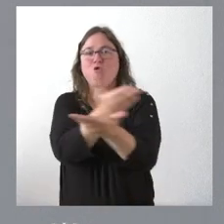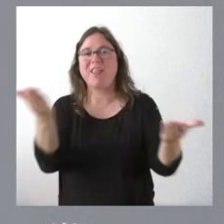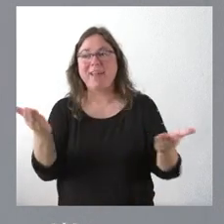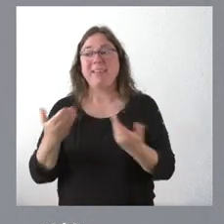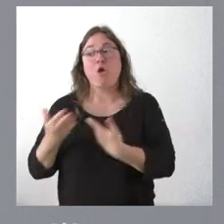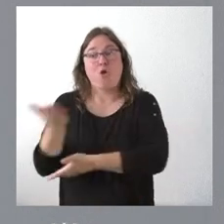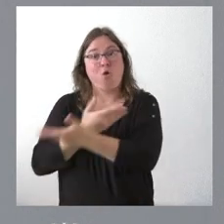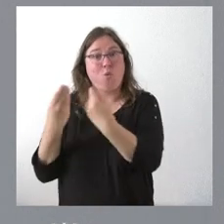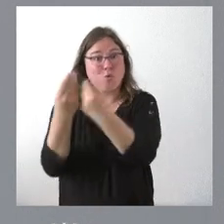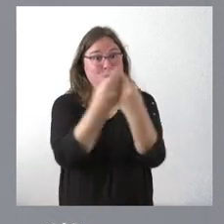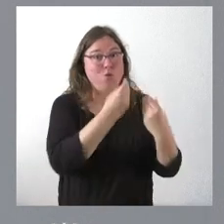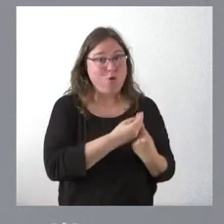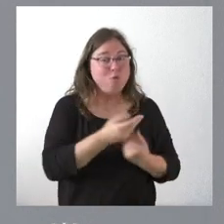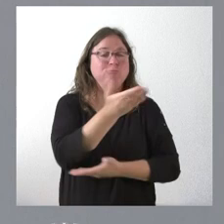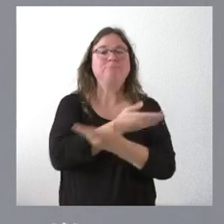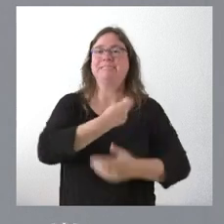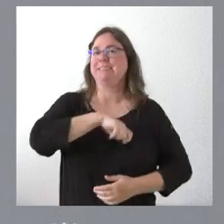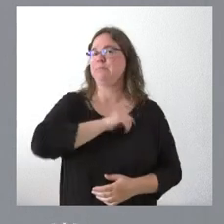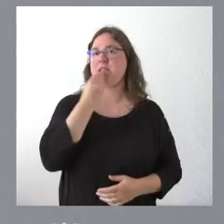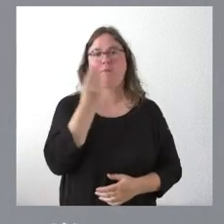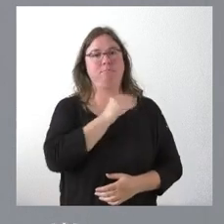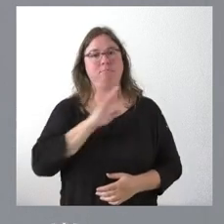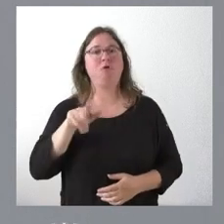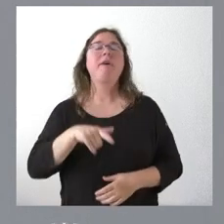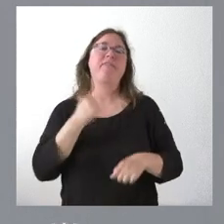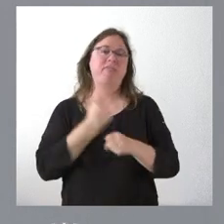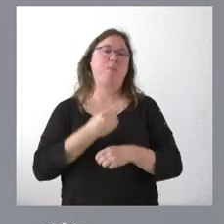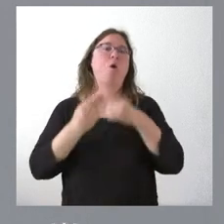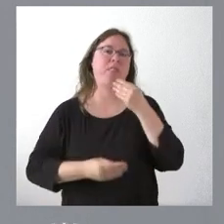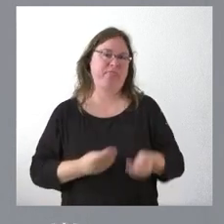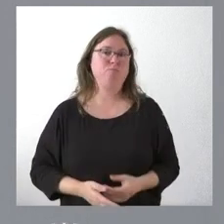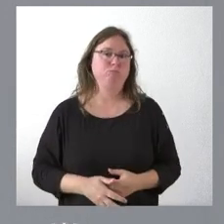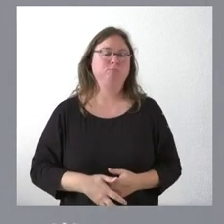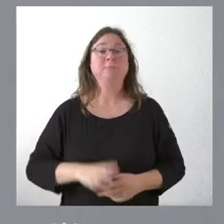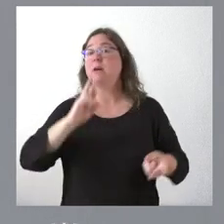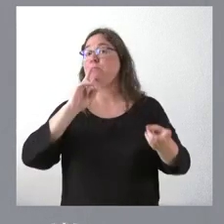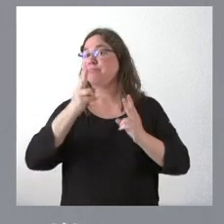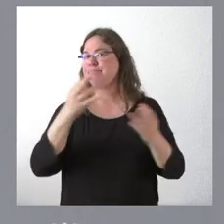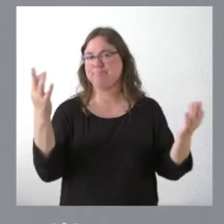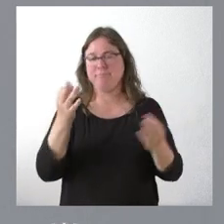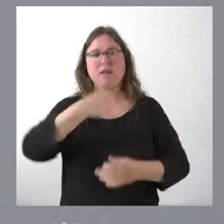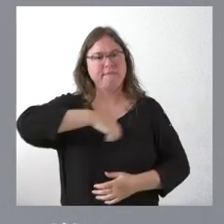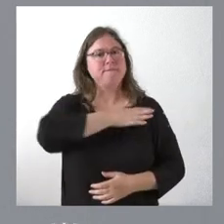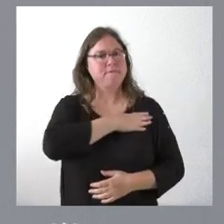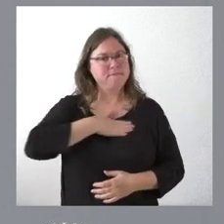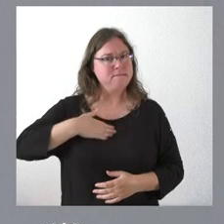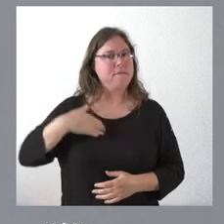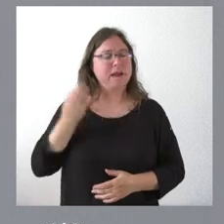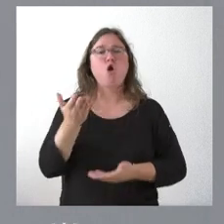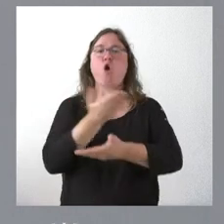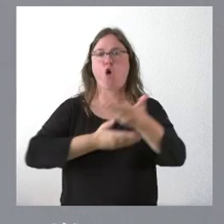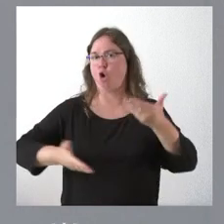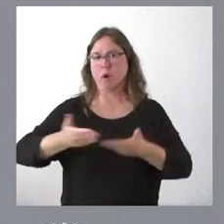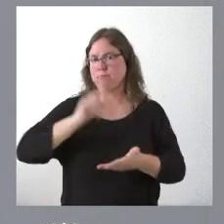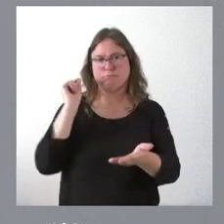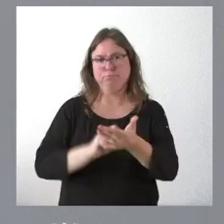juntos podemos hacer una España mejor y esa es la tarea en la que estamos claramente implicados y la respuesta que le digo es que nuestra idea es colaborar cuanto